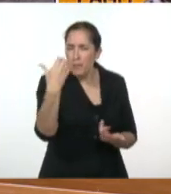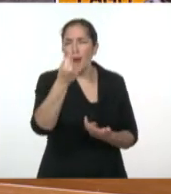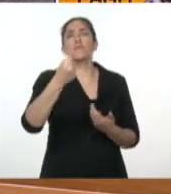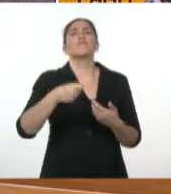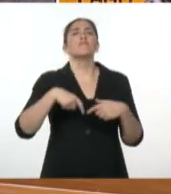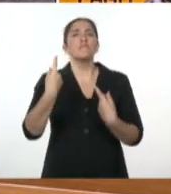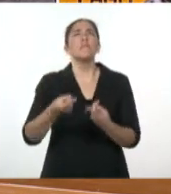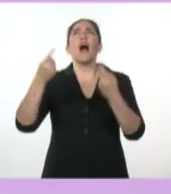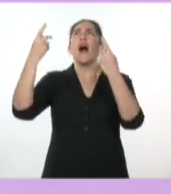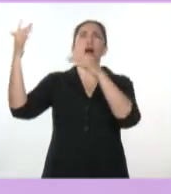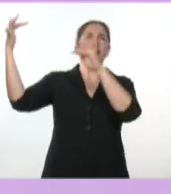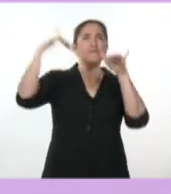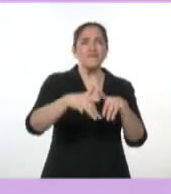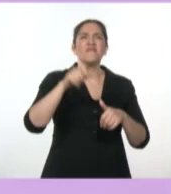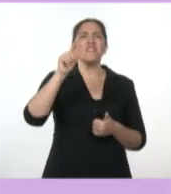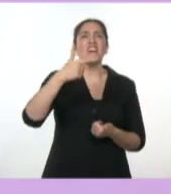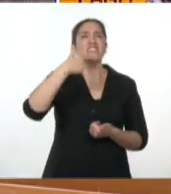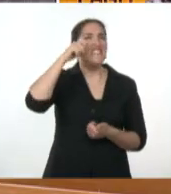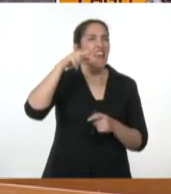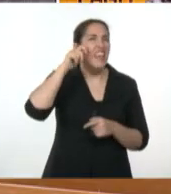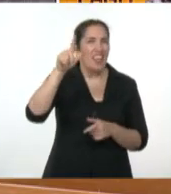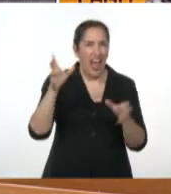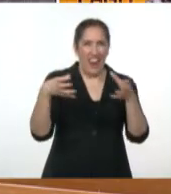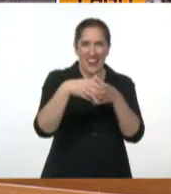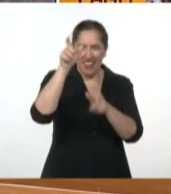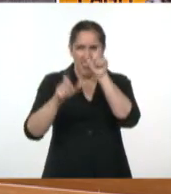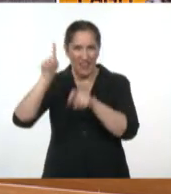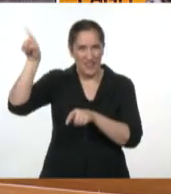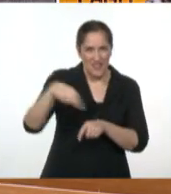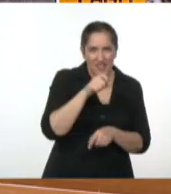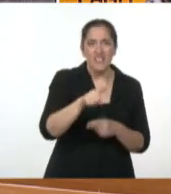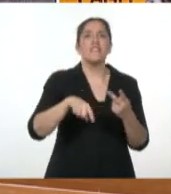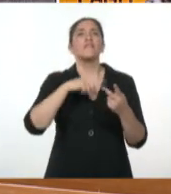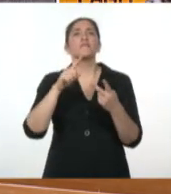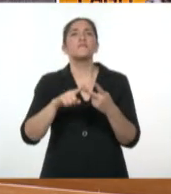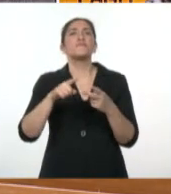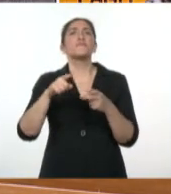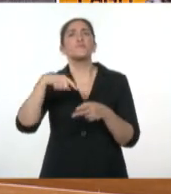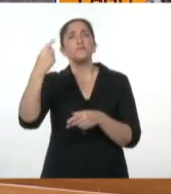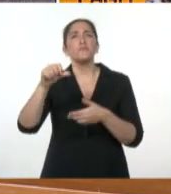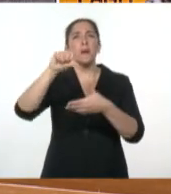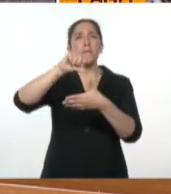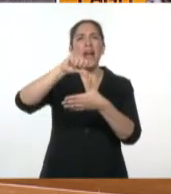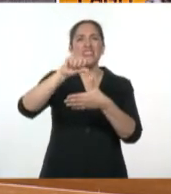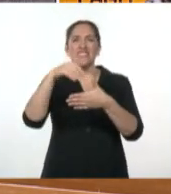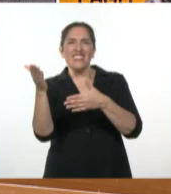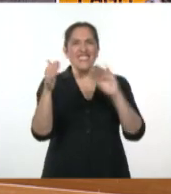la migración de los senegaleses, trabajamos también sobre las migraciones de los países limítrofes.